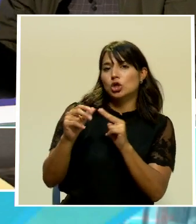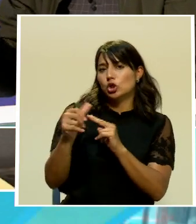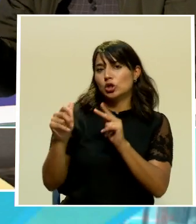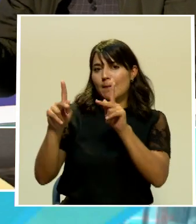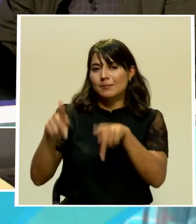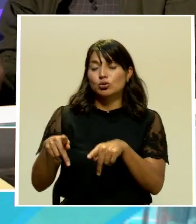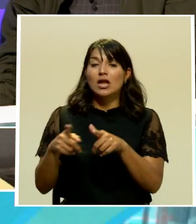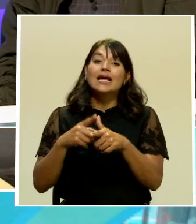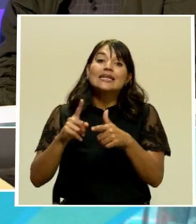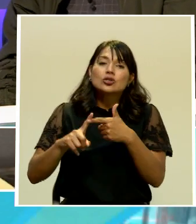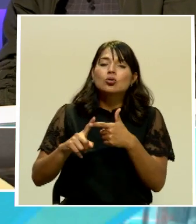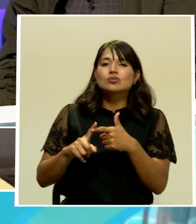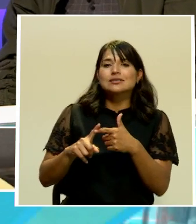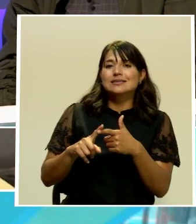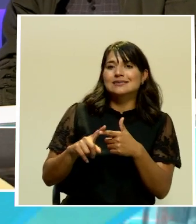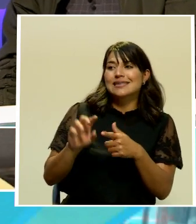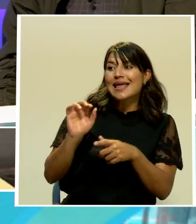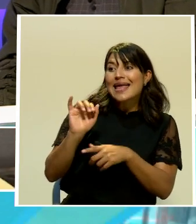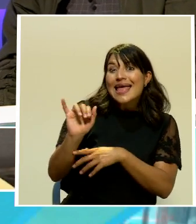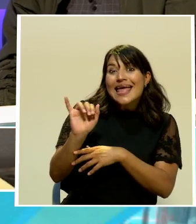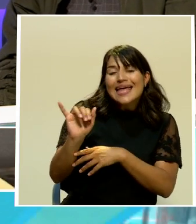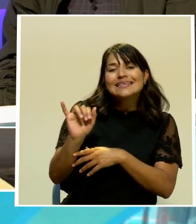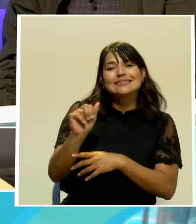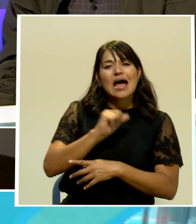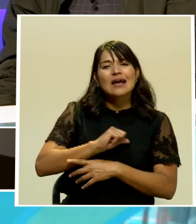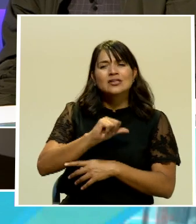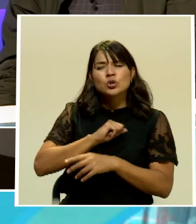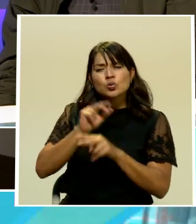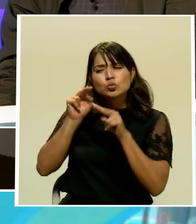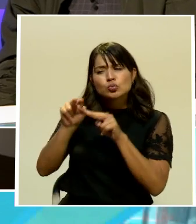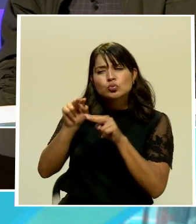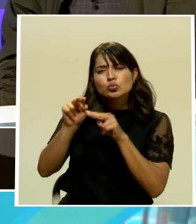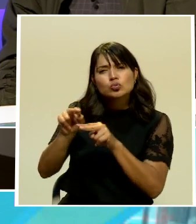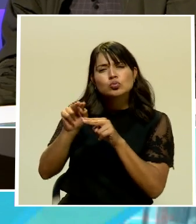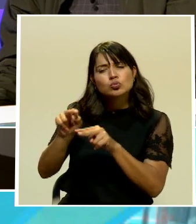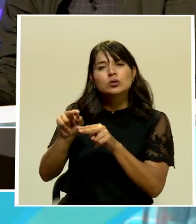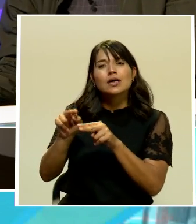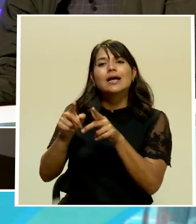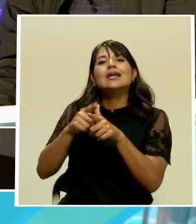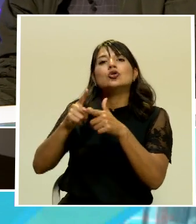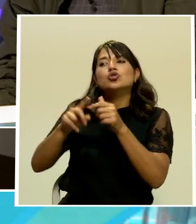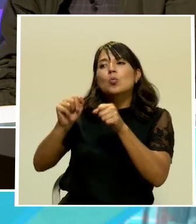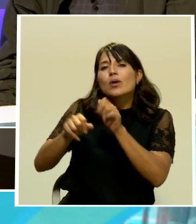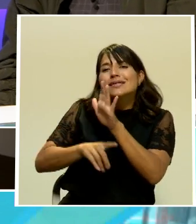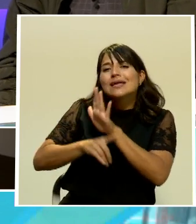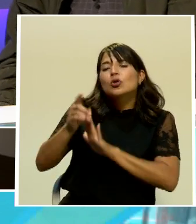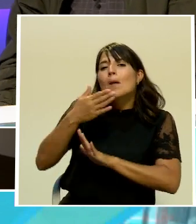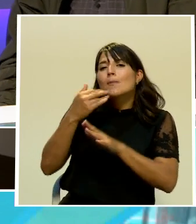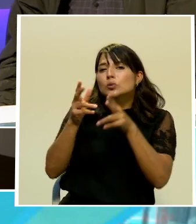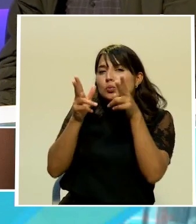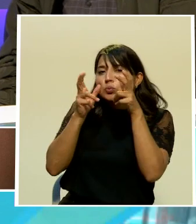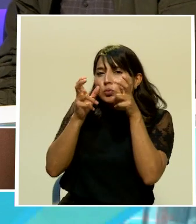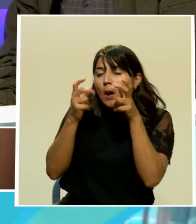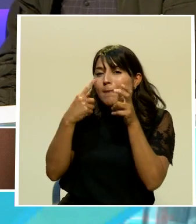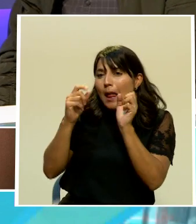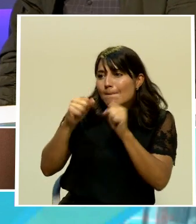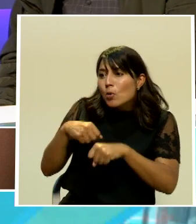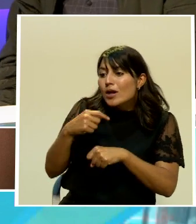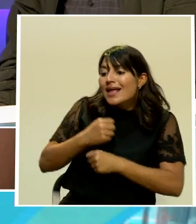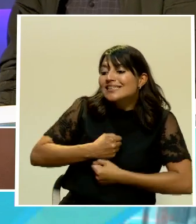digamos, puliendo esta mirada para que uno pueda decir lo que uno quiere y hacer sentir lo que uno quiere a las personas. Es